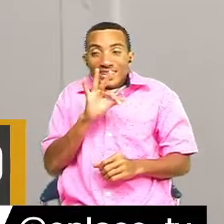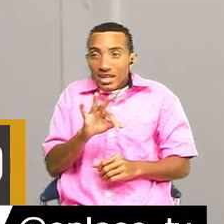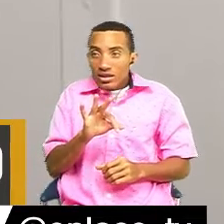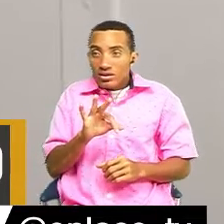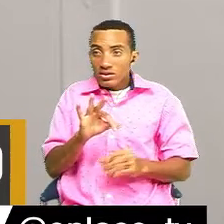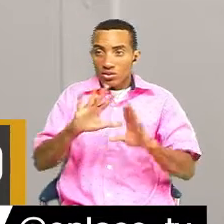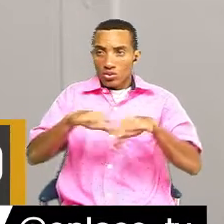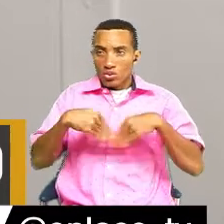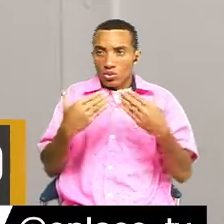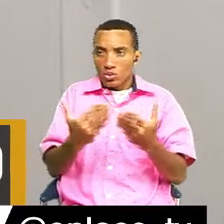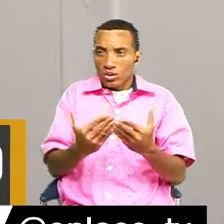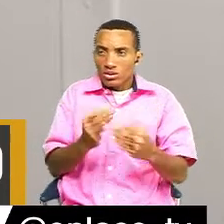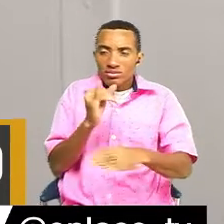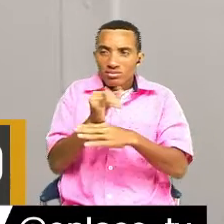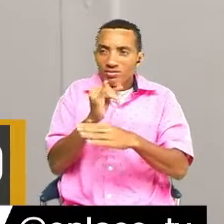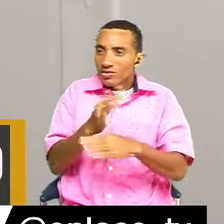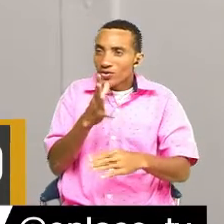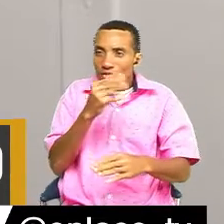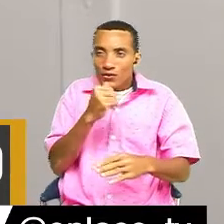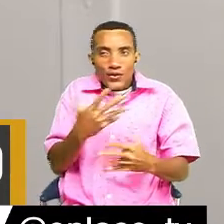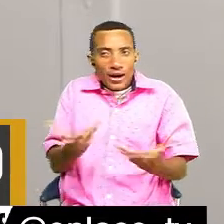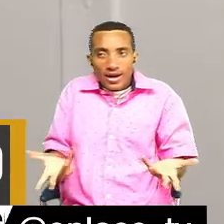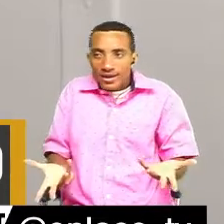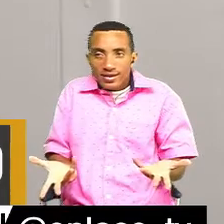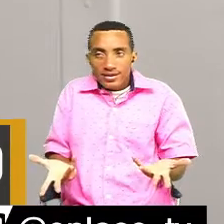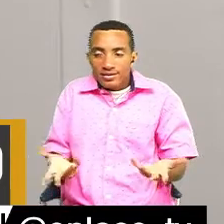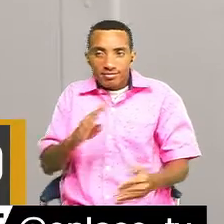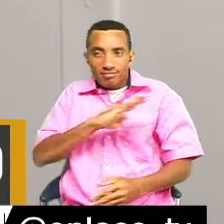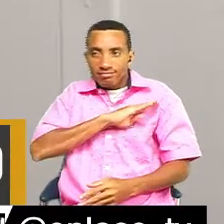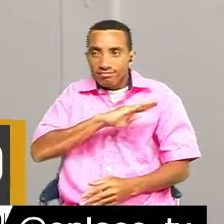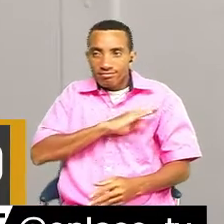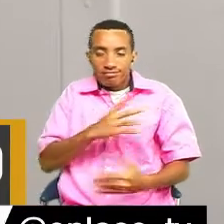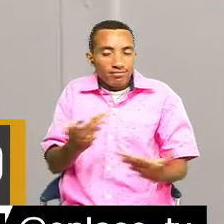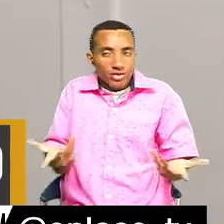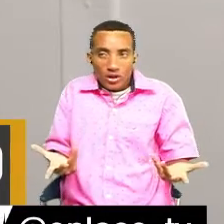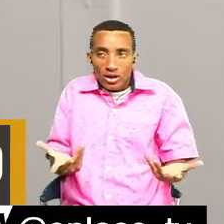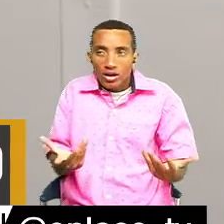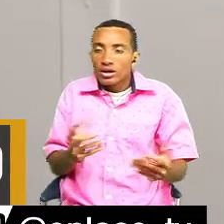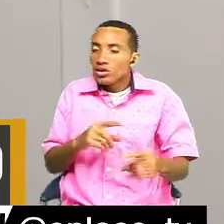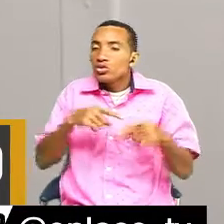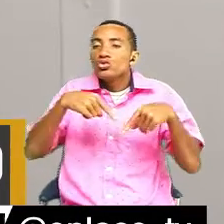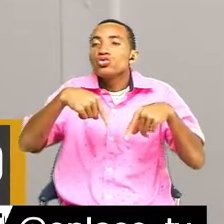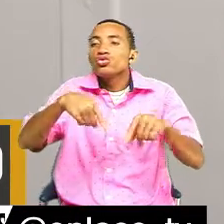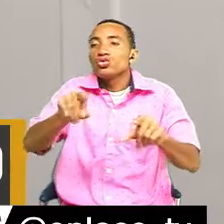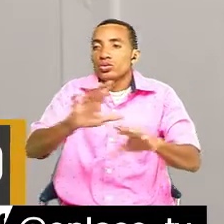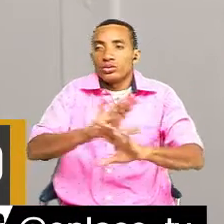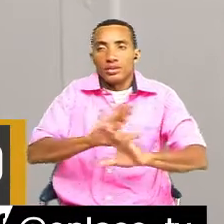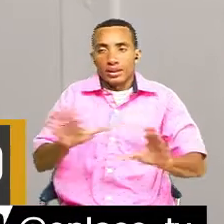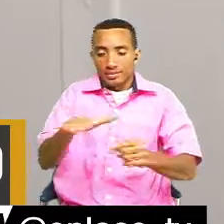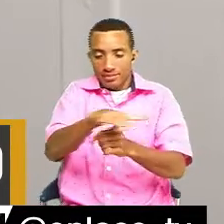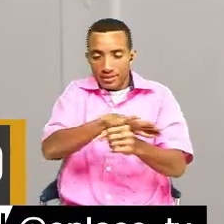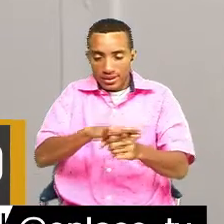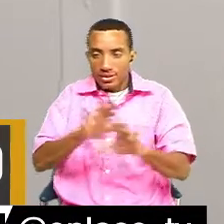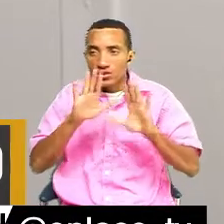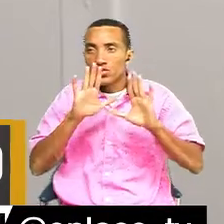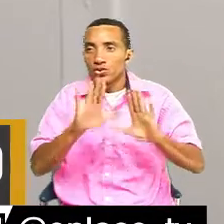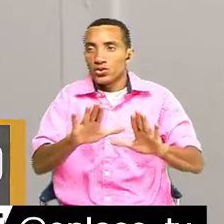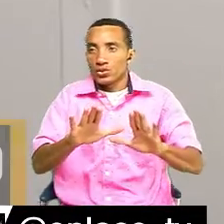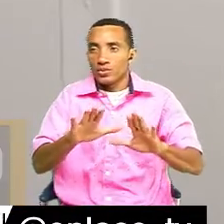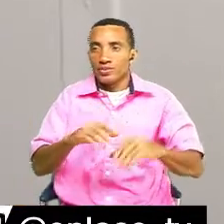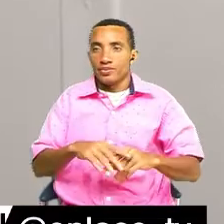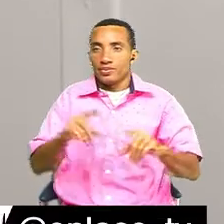una institución de educación básica secundaria, que se apropie de ese terreno, que se apropie de ese colegio, porque eso es de